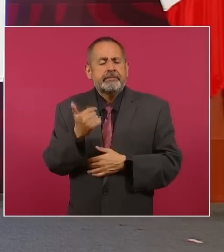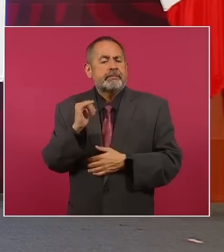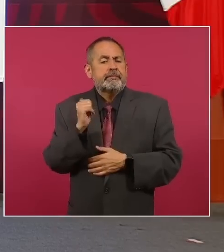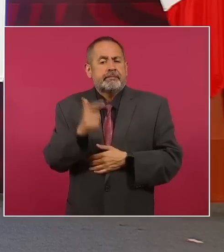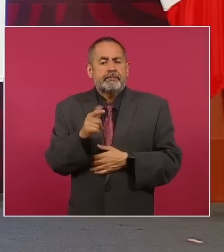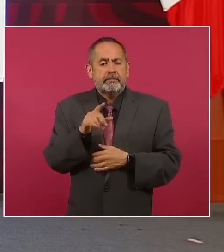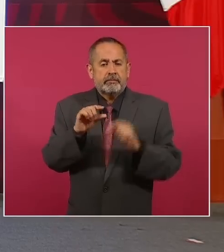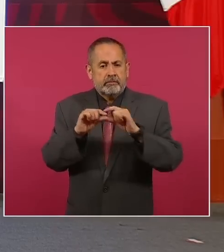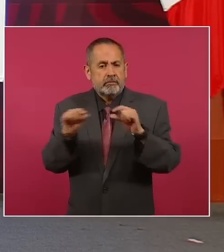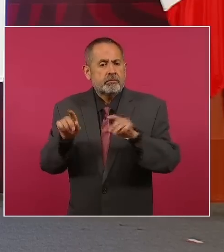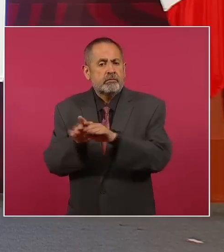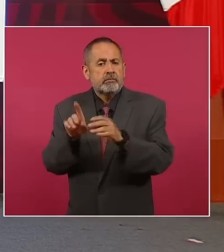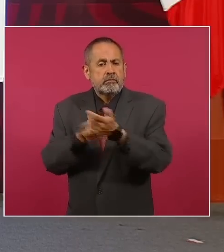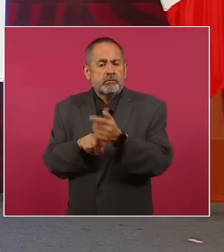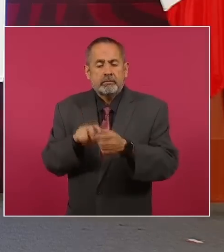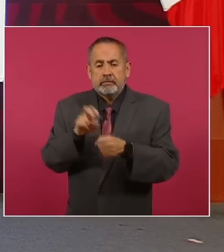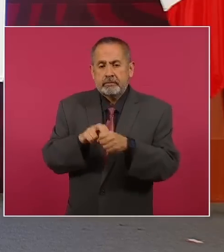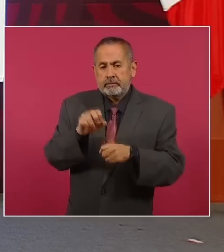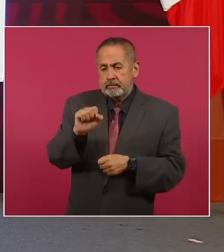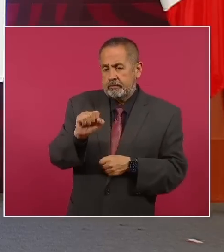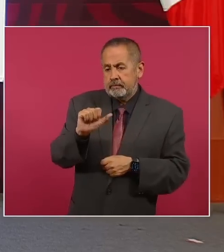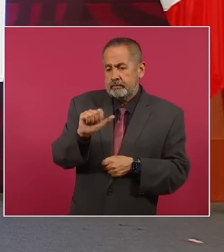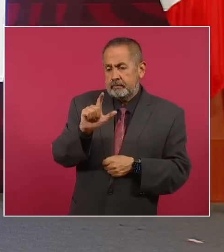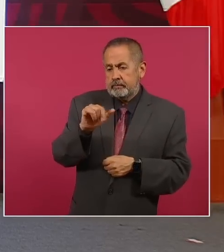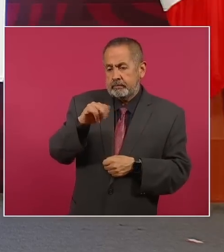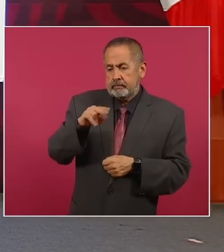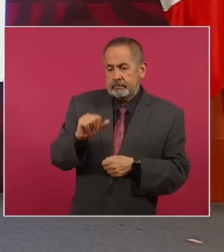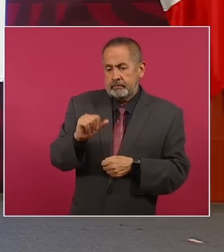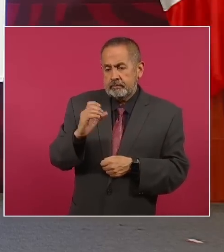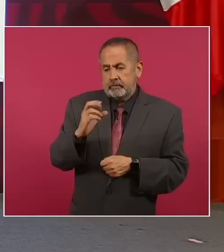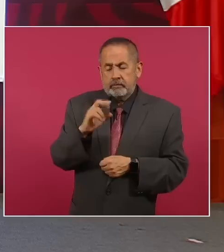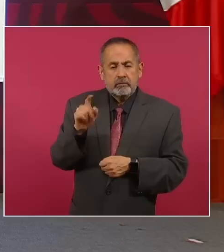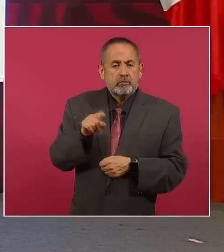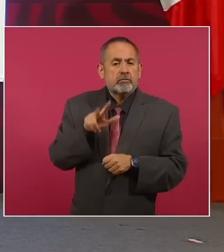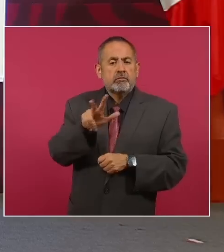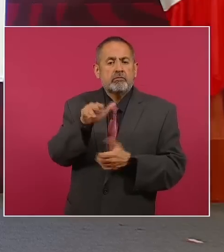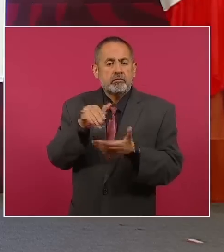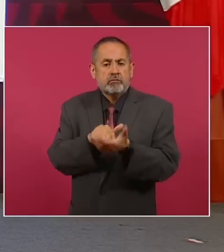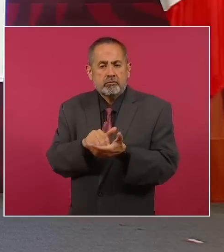parte de la refinería de Salina Cruz que va a aportar 18,000.